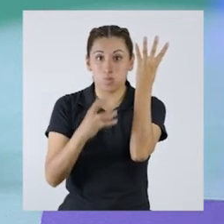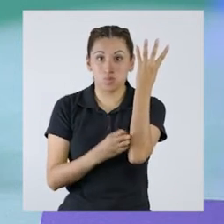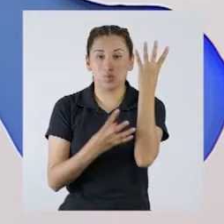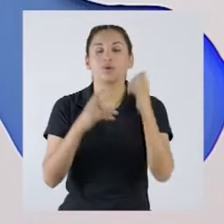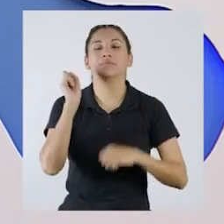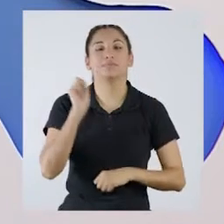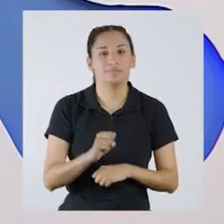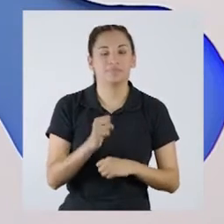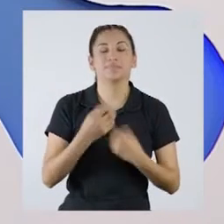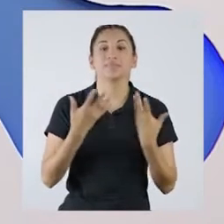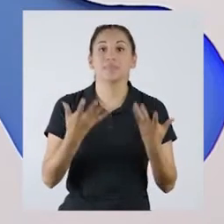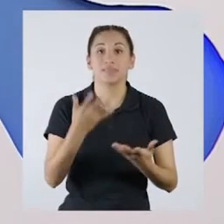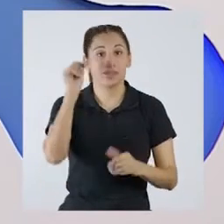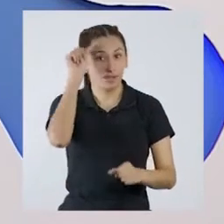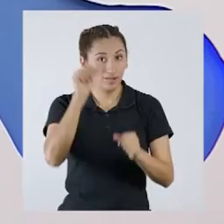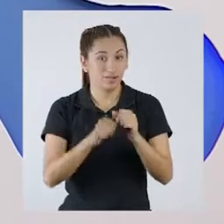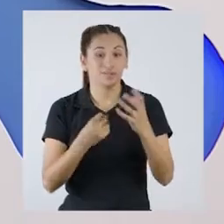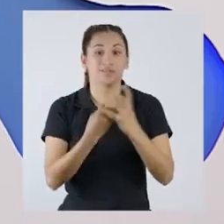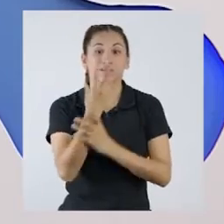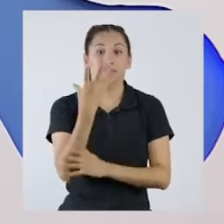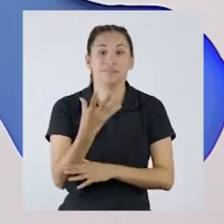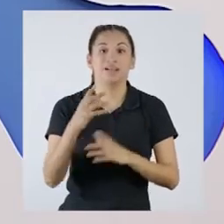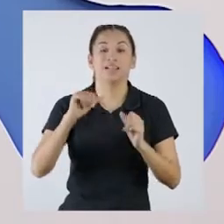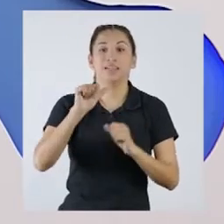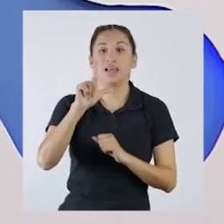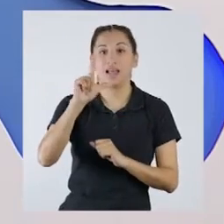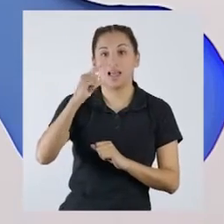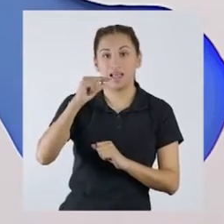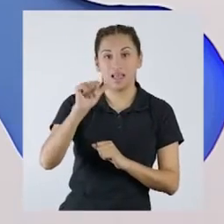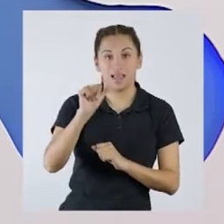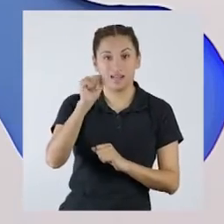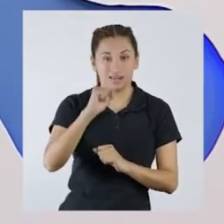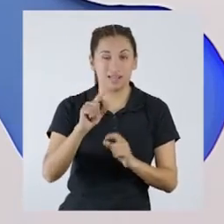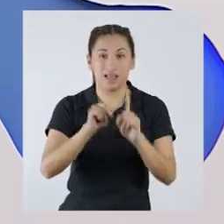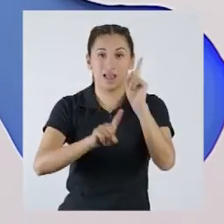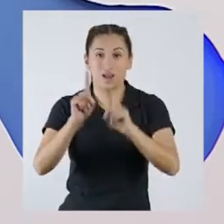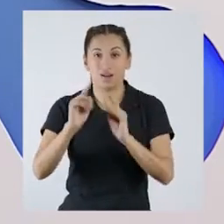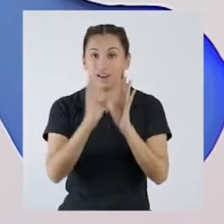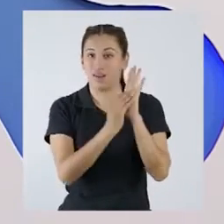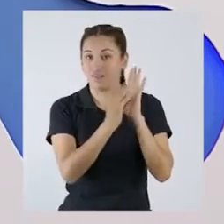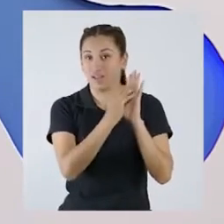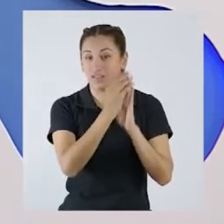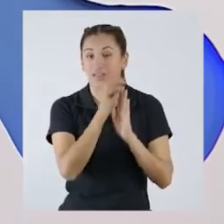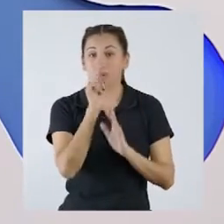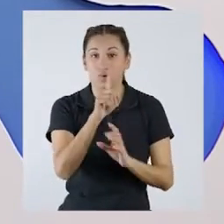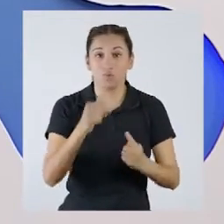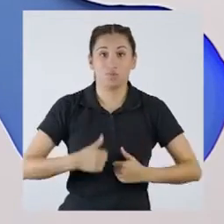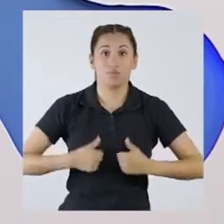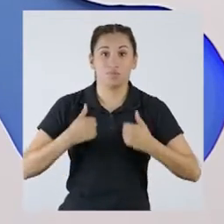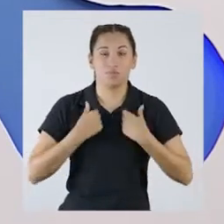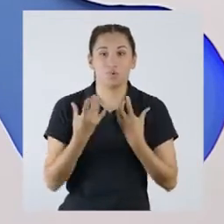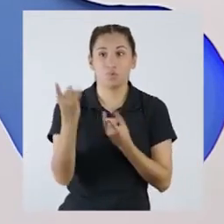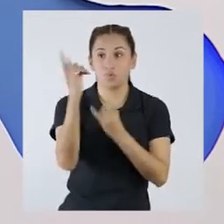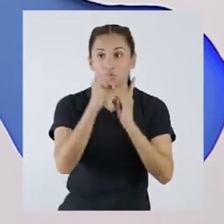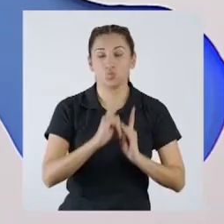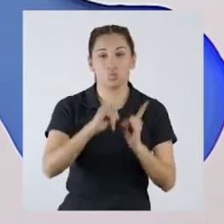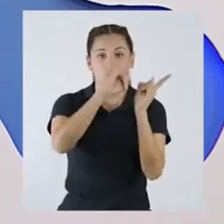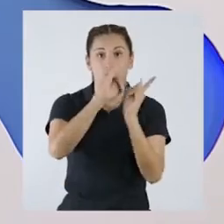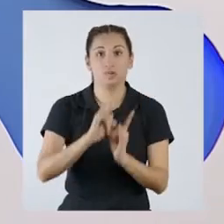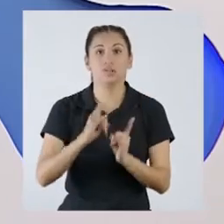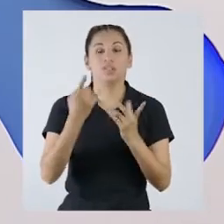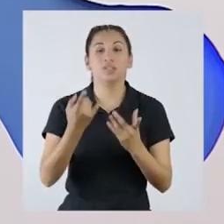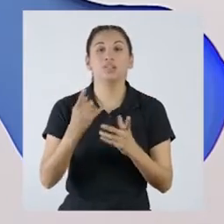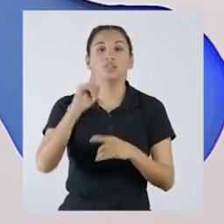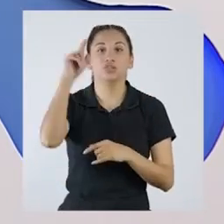oh, oh, oh! Recordemos que las plantas verdes, algas y algunas bacterias son los únicos seres vivos que captan